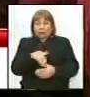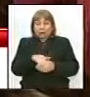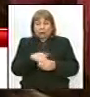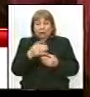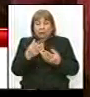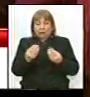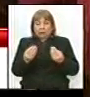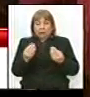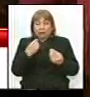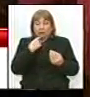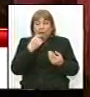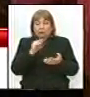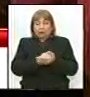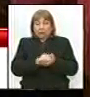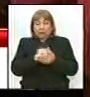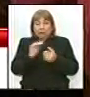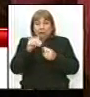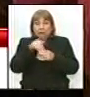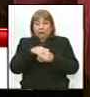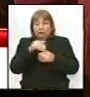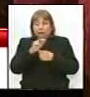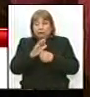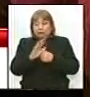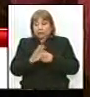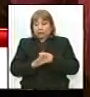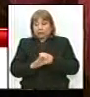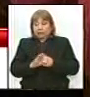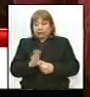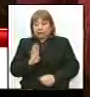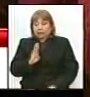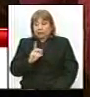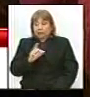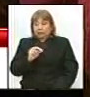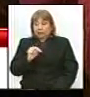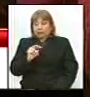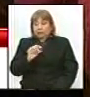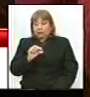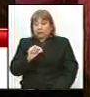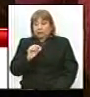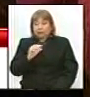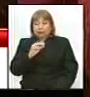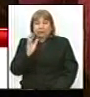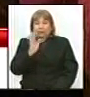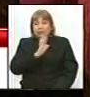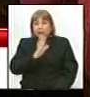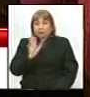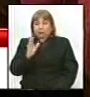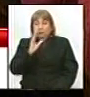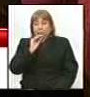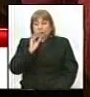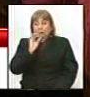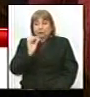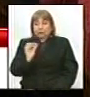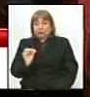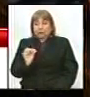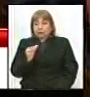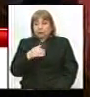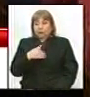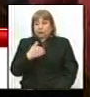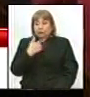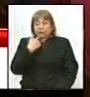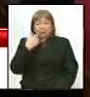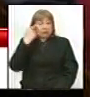del blindaje tenemos que hacer el caso del voto de la minoría para que no sea blindaje yo podría